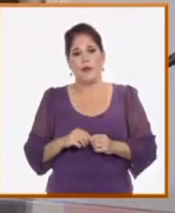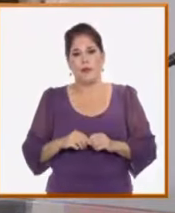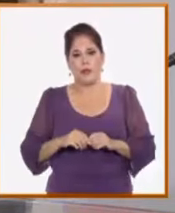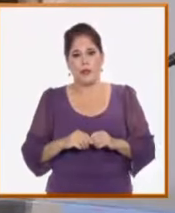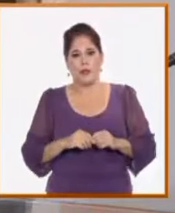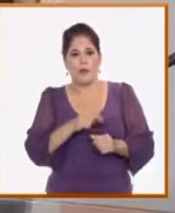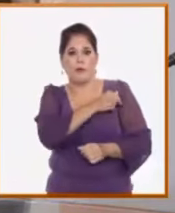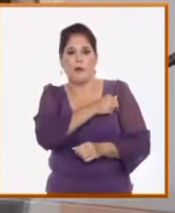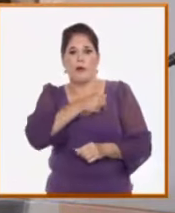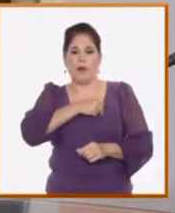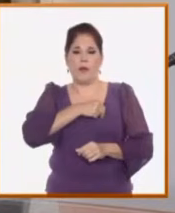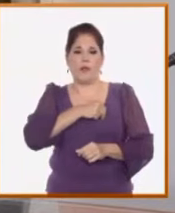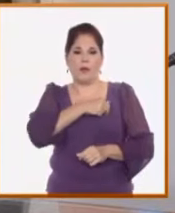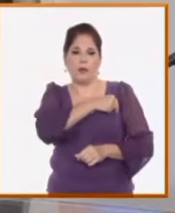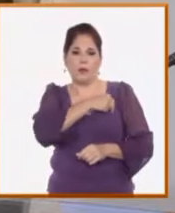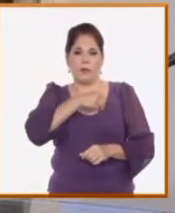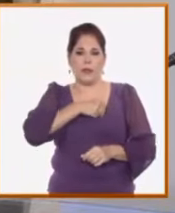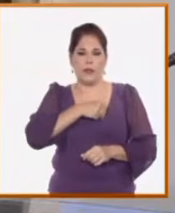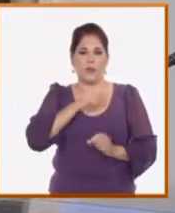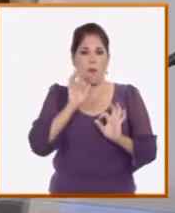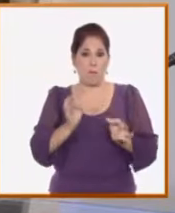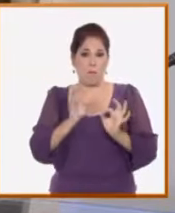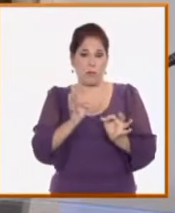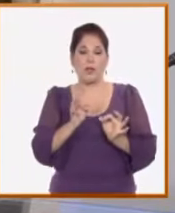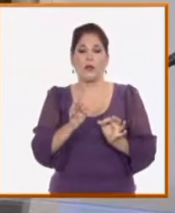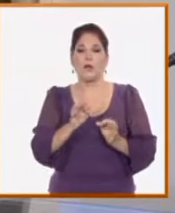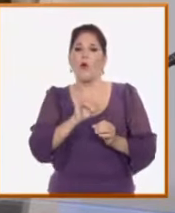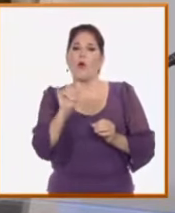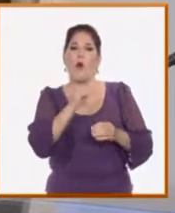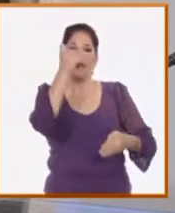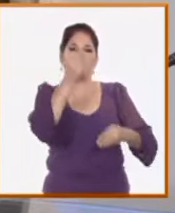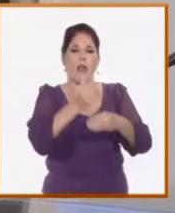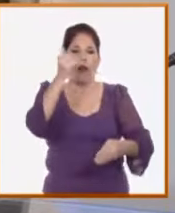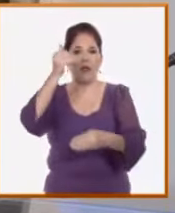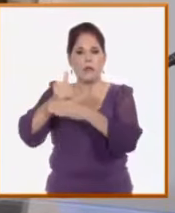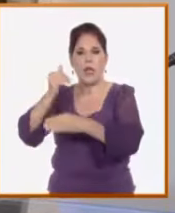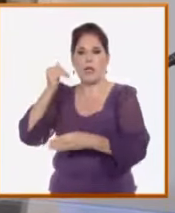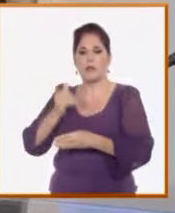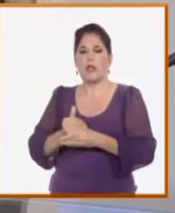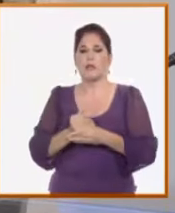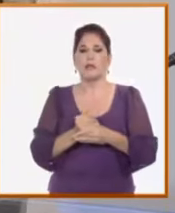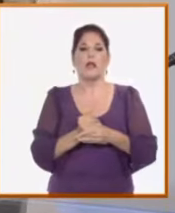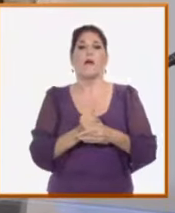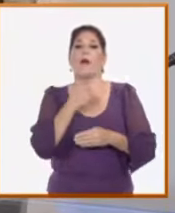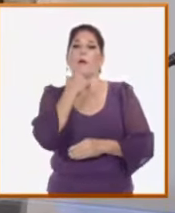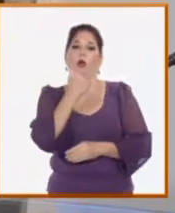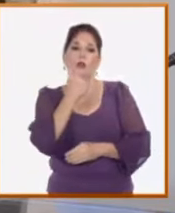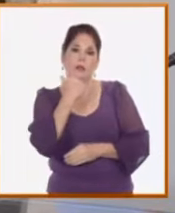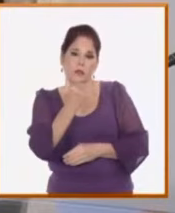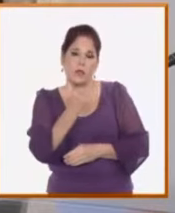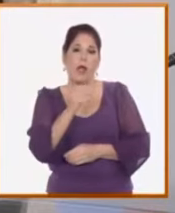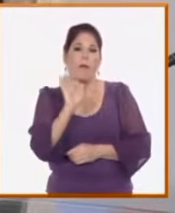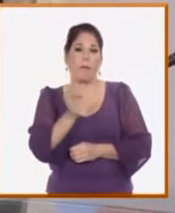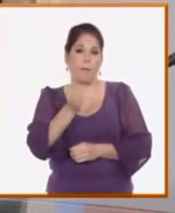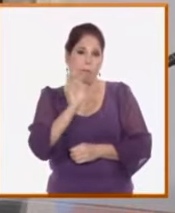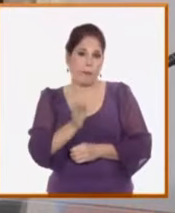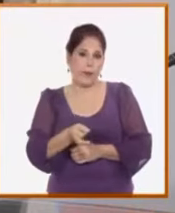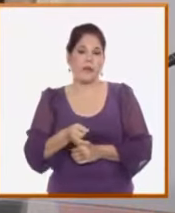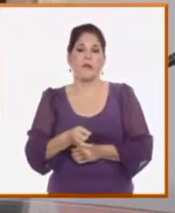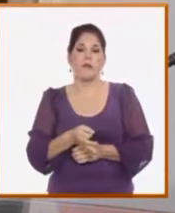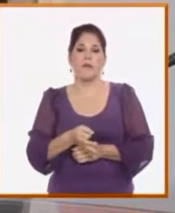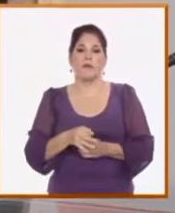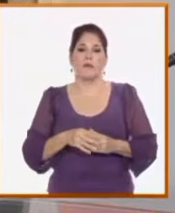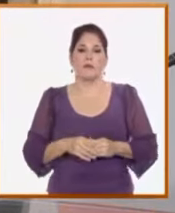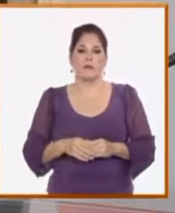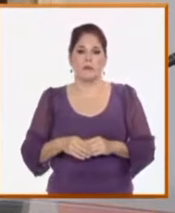interior perfeccionó y desarrolló los cierres a través de los puntos de control y los puntos de carretera en las operaciones anillo